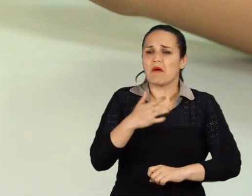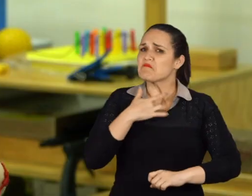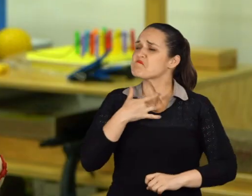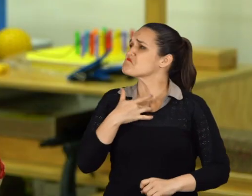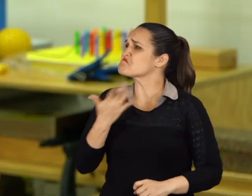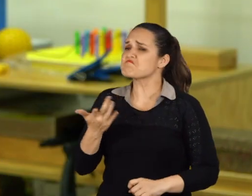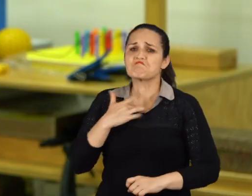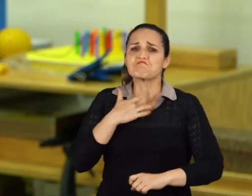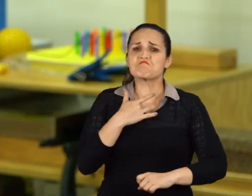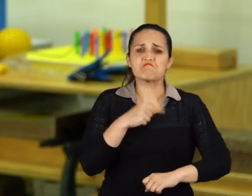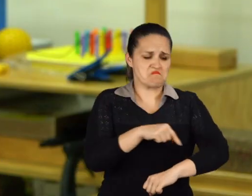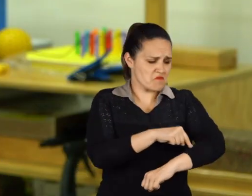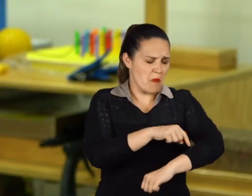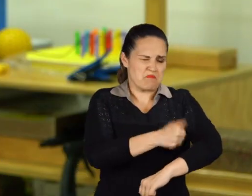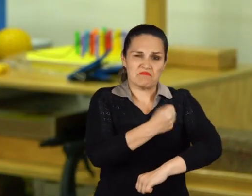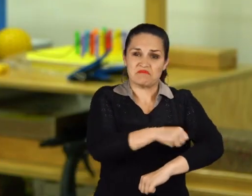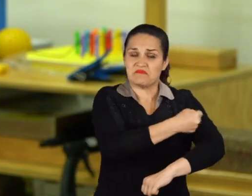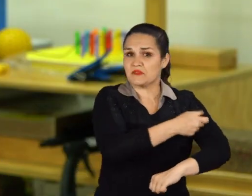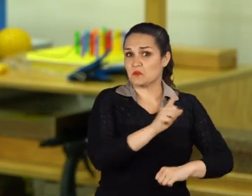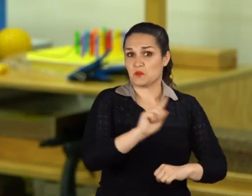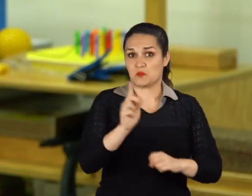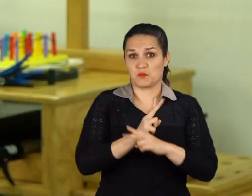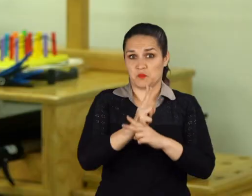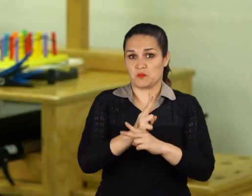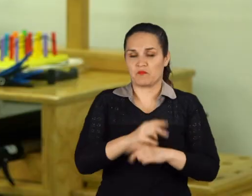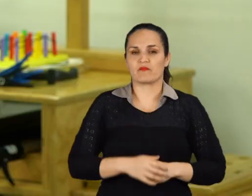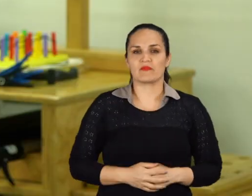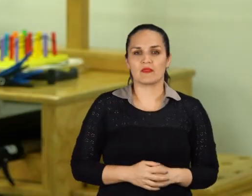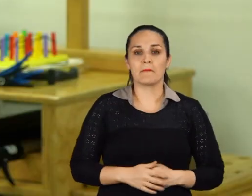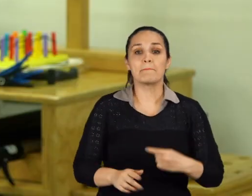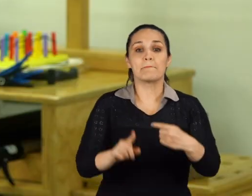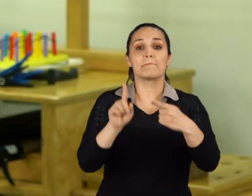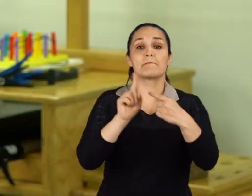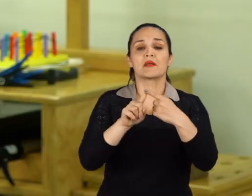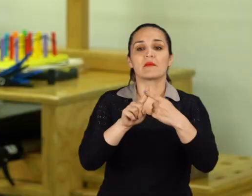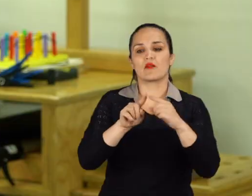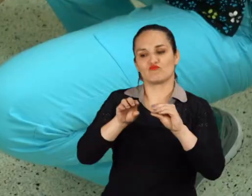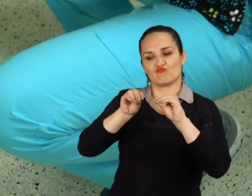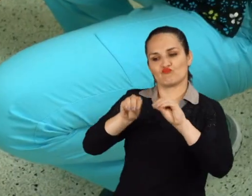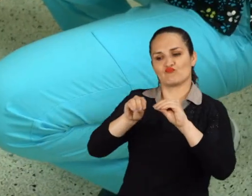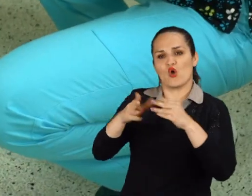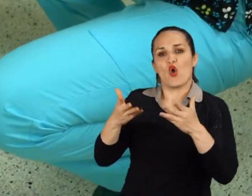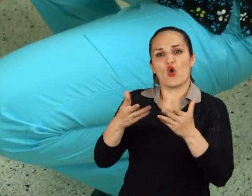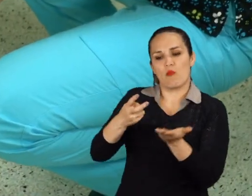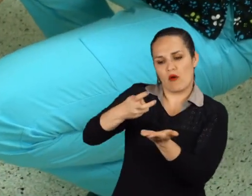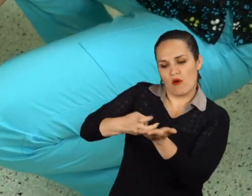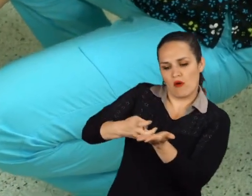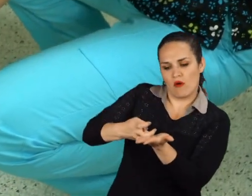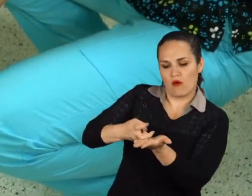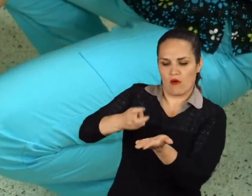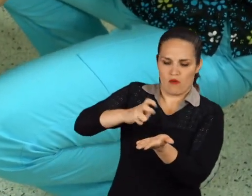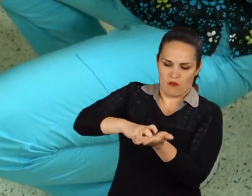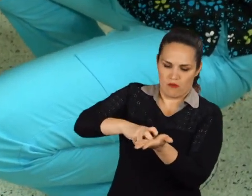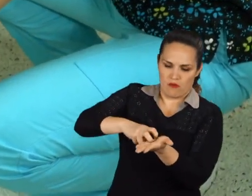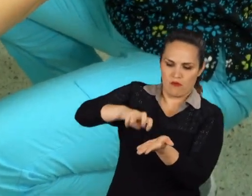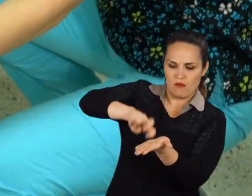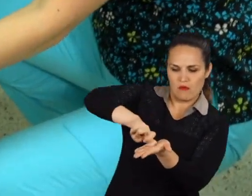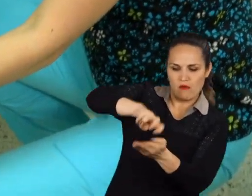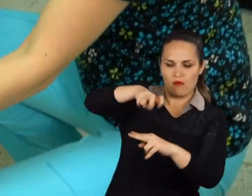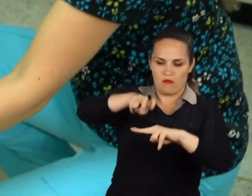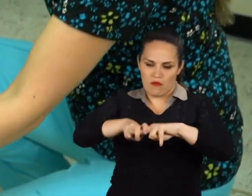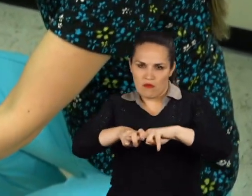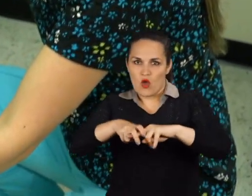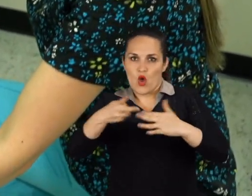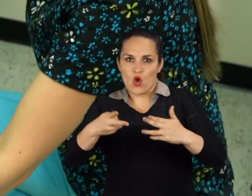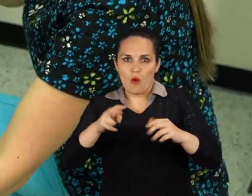buena sensibilidad, pues pueden presentar lesiones en la piel. Bueno, lo primero es educarlos en la parte de posicionamiento, todo lo que tiene que ver con higiene